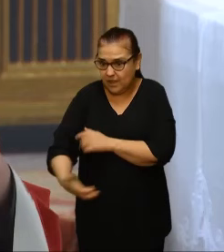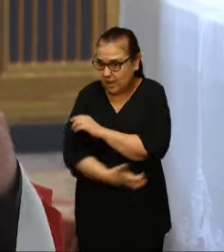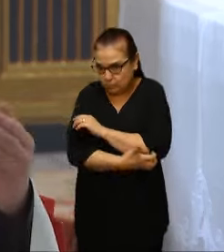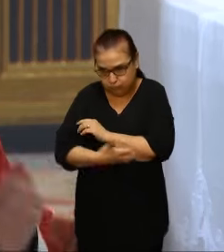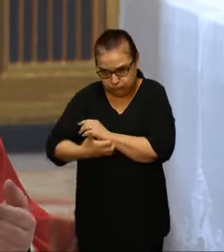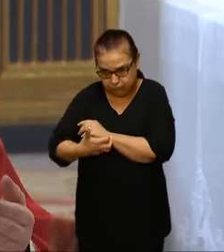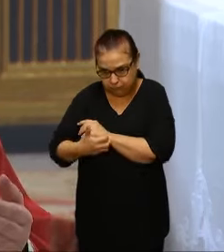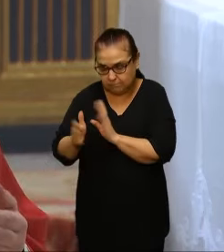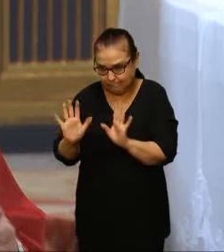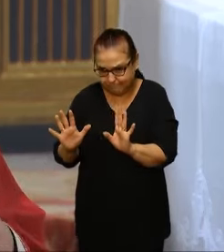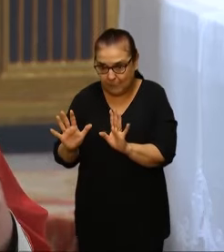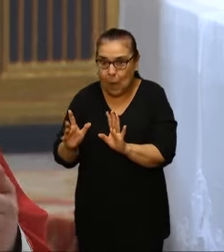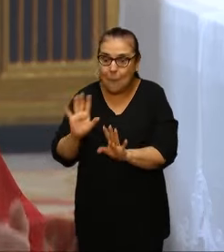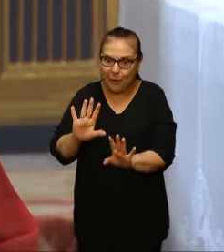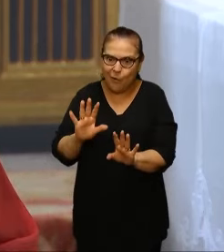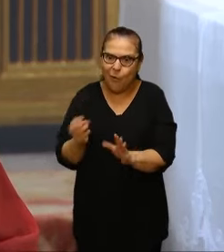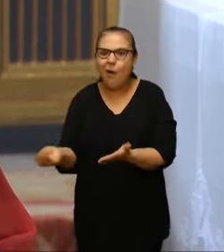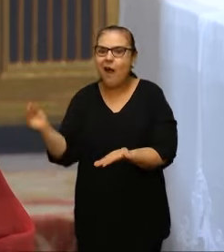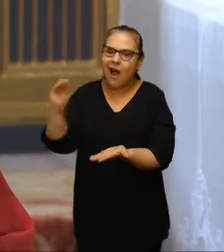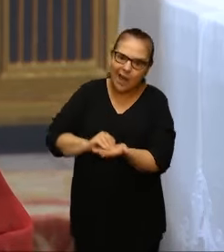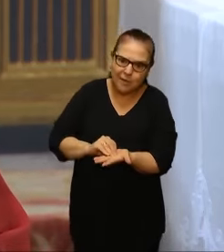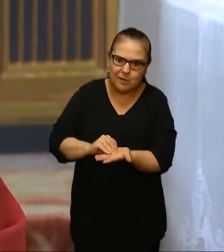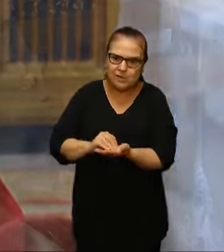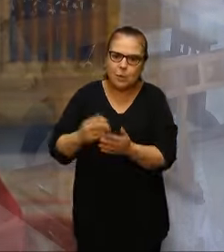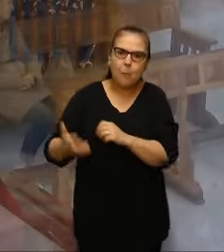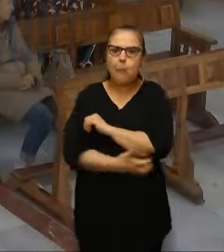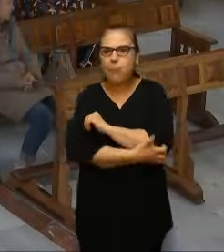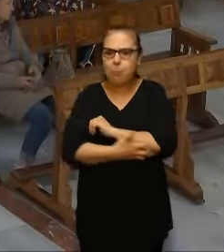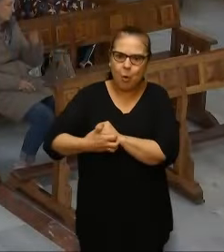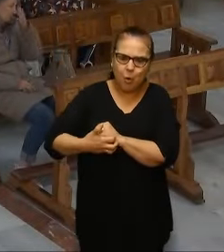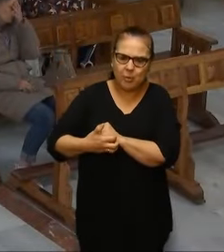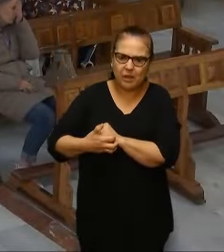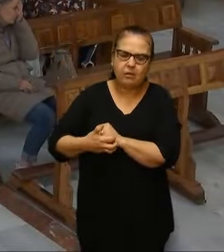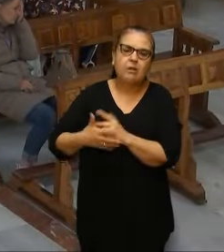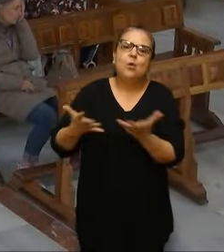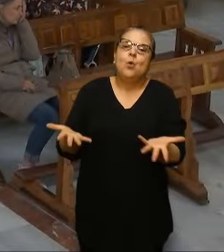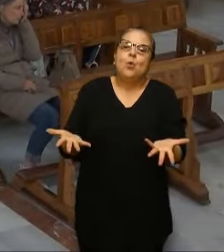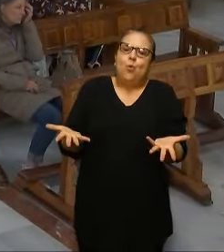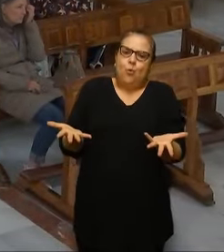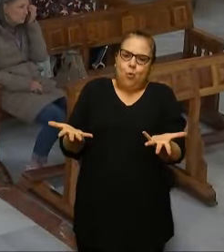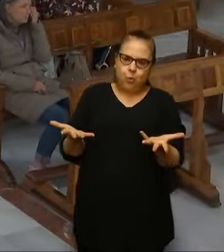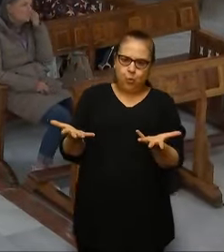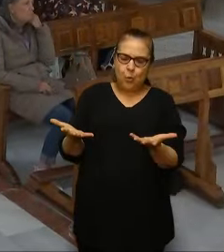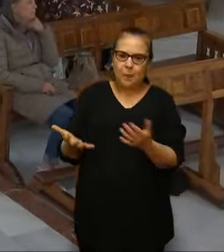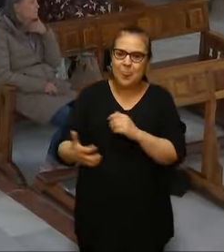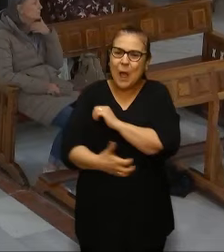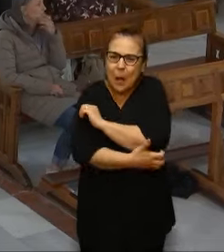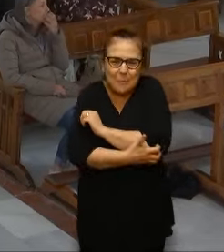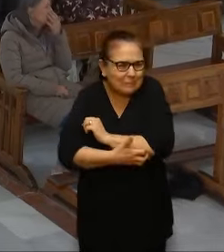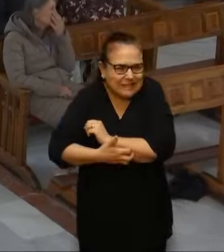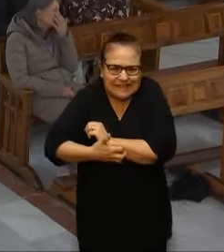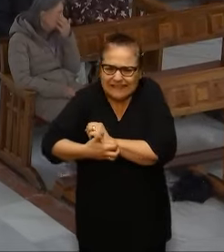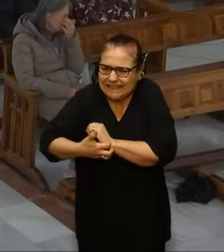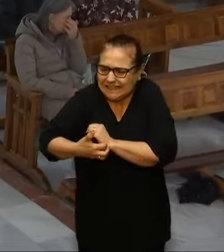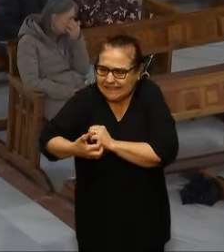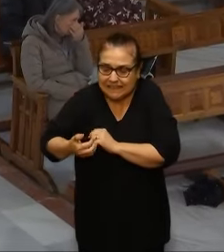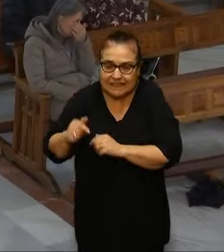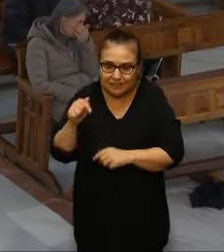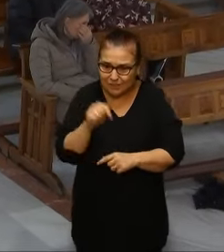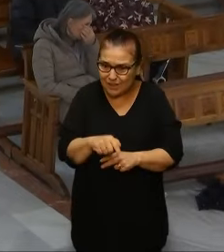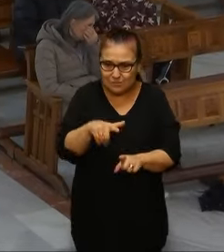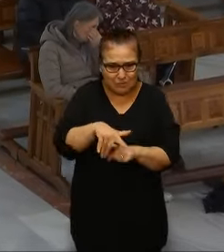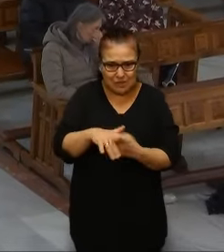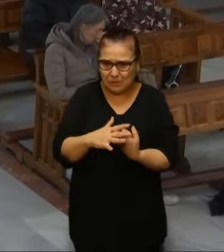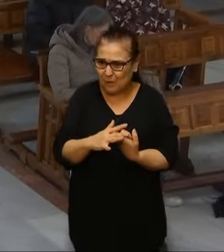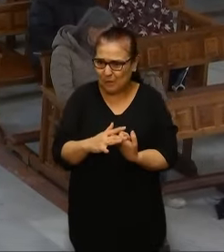significativa. Y además de viuda, era pobre, con lo cual tenía una pobreza agravada. Esto la coloca en una